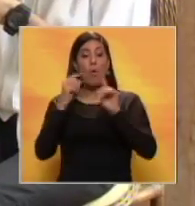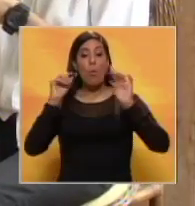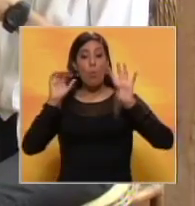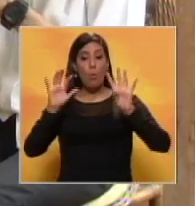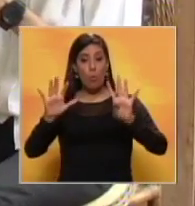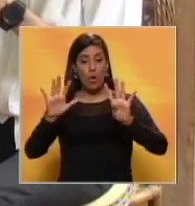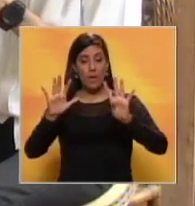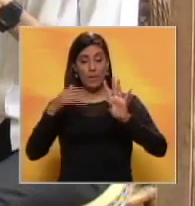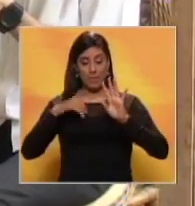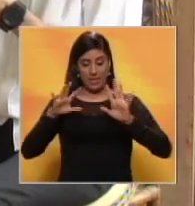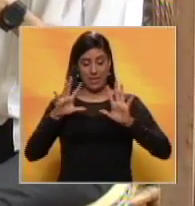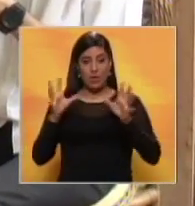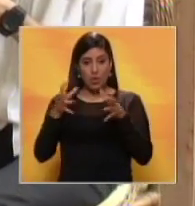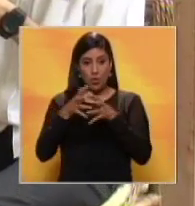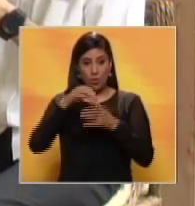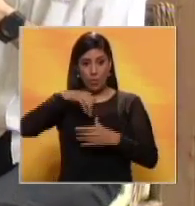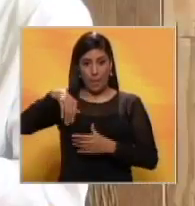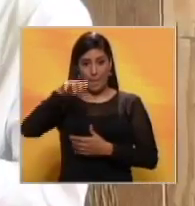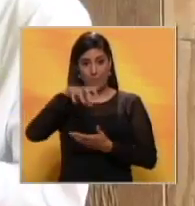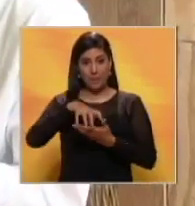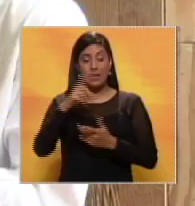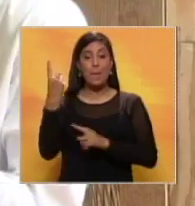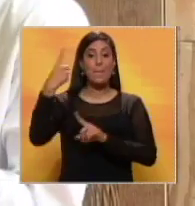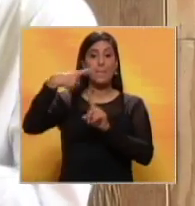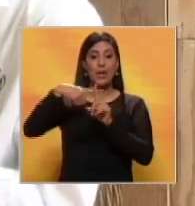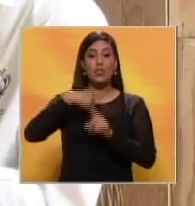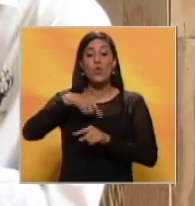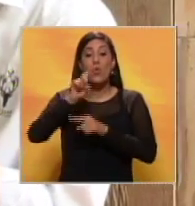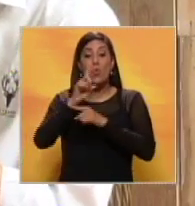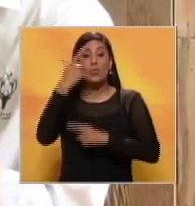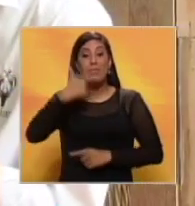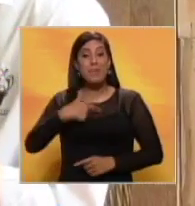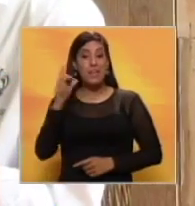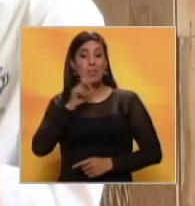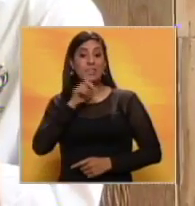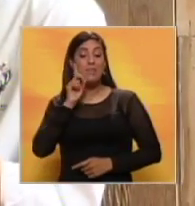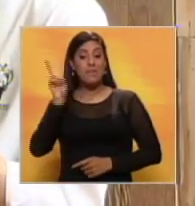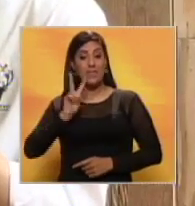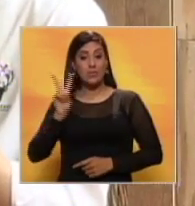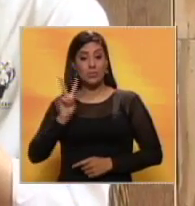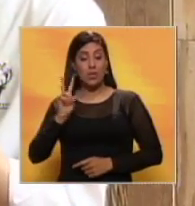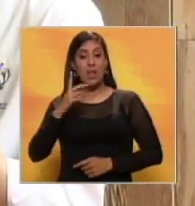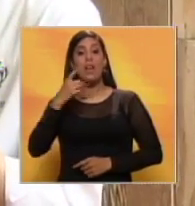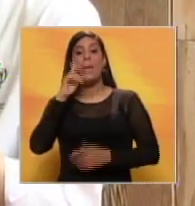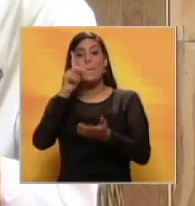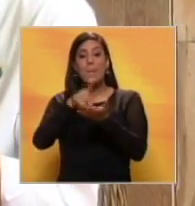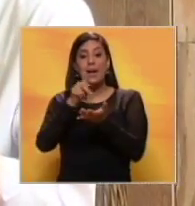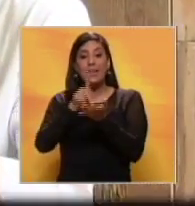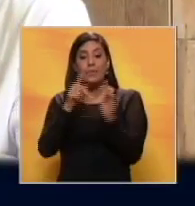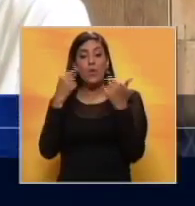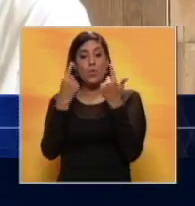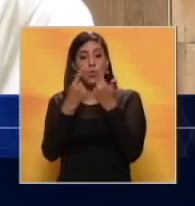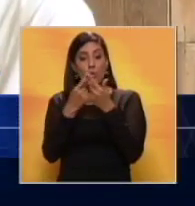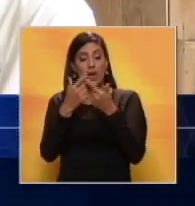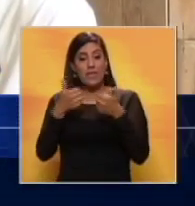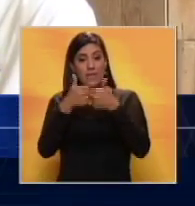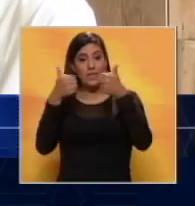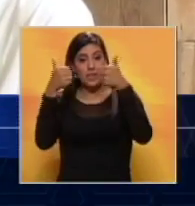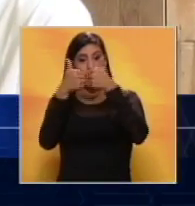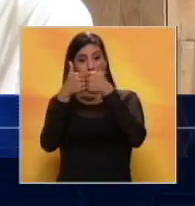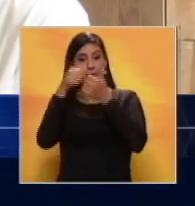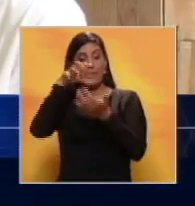cocineros, 10 conmigo de mi región. Adicional a eso, soy el único venezolano que va a participar en esta semifinal